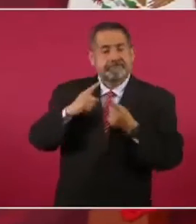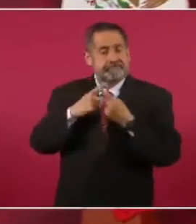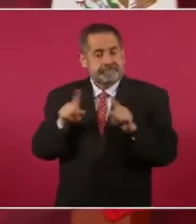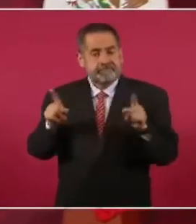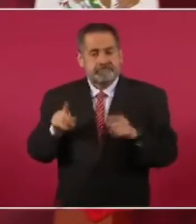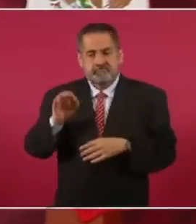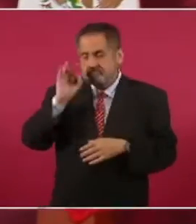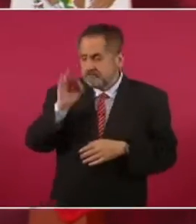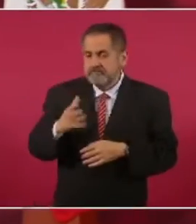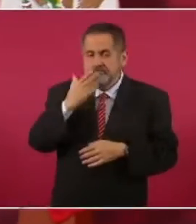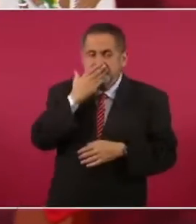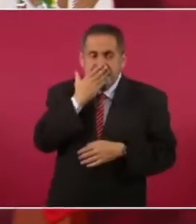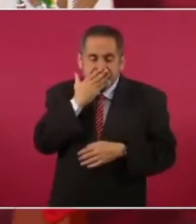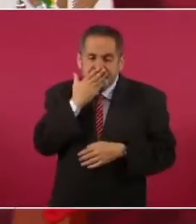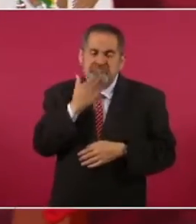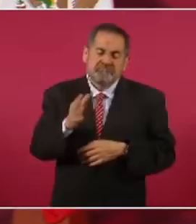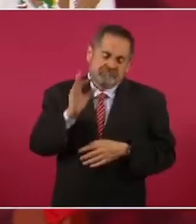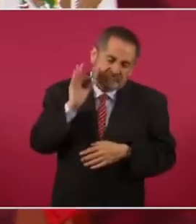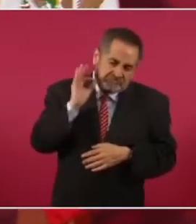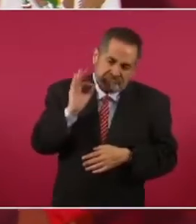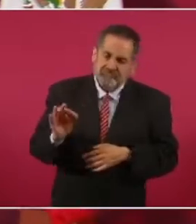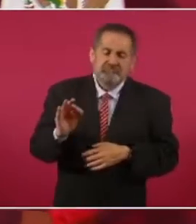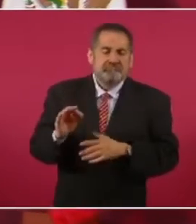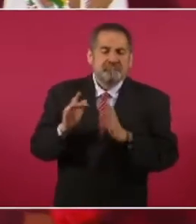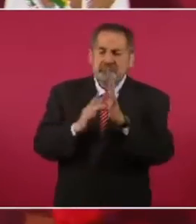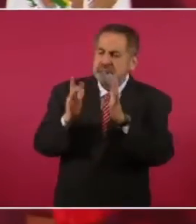un verdadero cristiano.